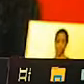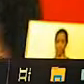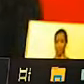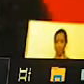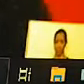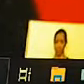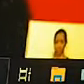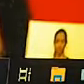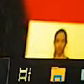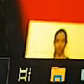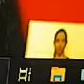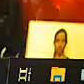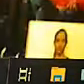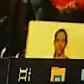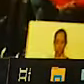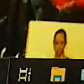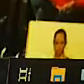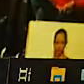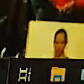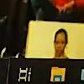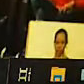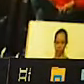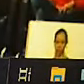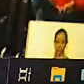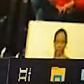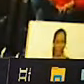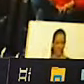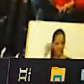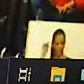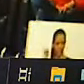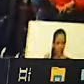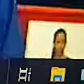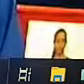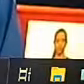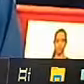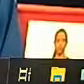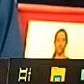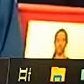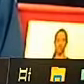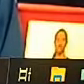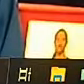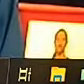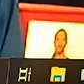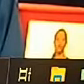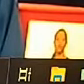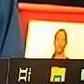al maltratador. ¿Cómo estás, Pacheco? Buenas noches. Bueno, muy buenas noches a todos nuestros usuarios y usuarios,